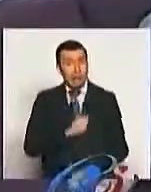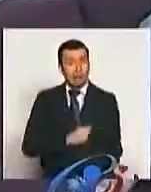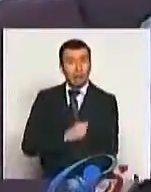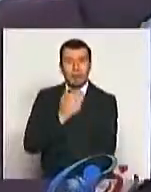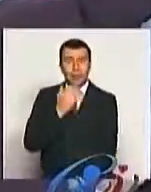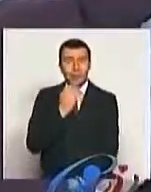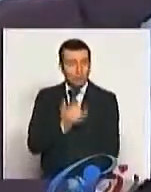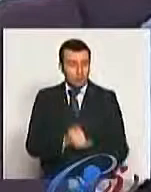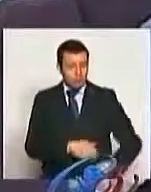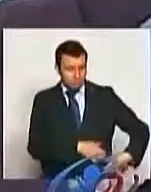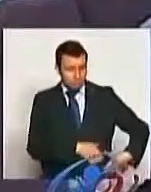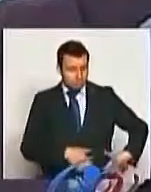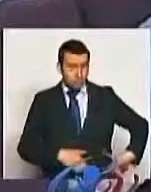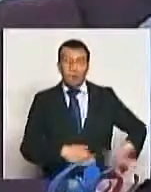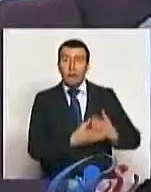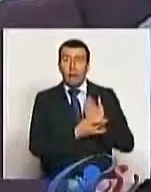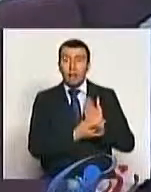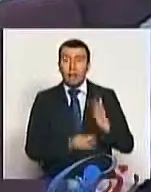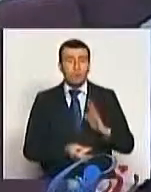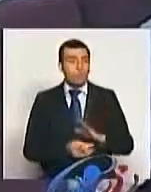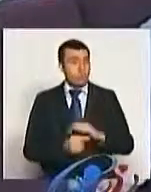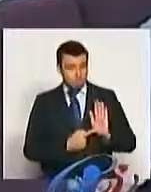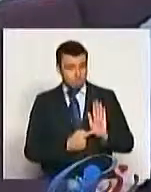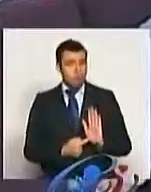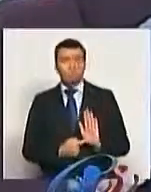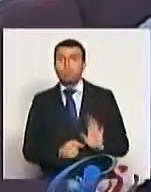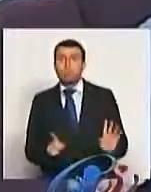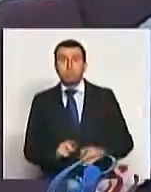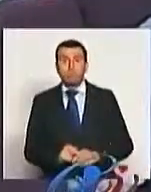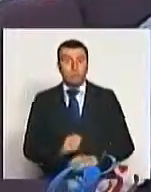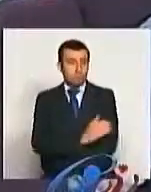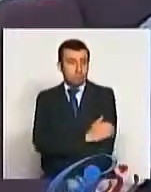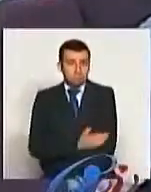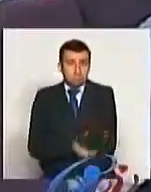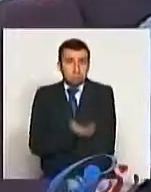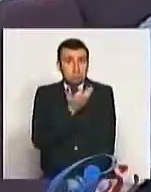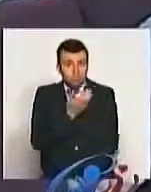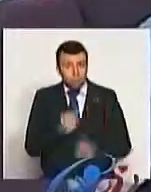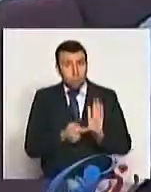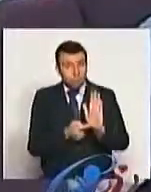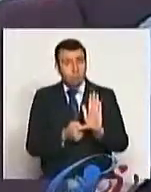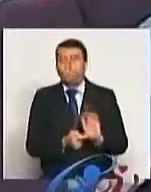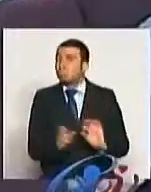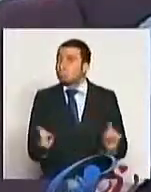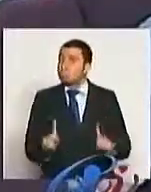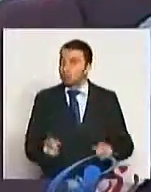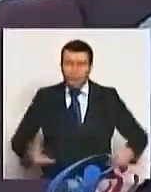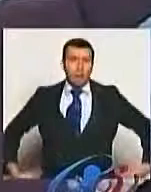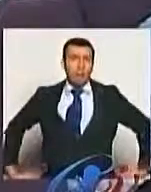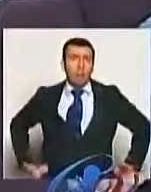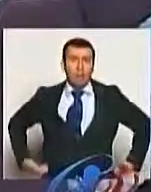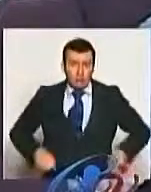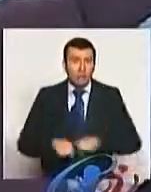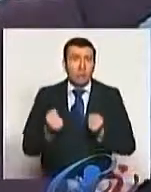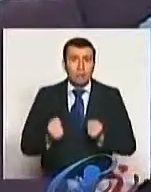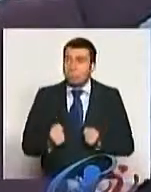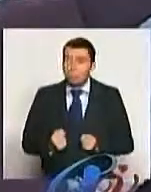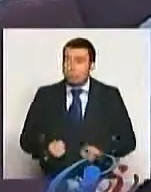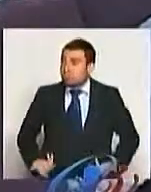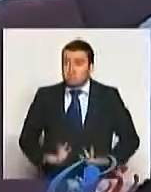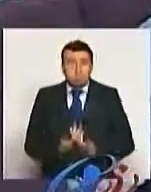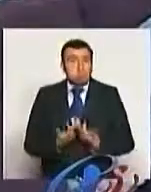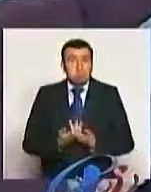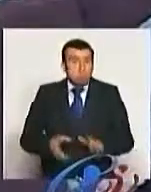hígado graso, una hipertensión, un daño renal, uno ni se da